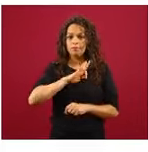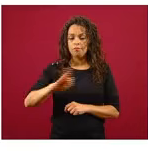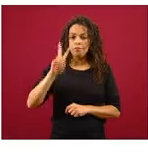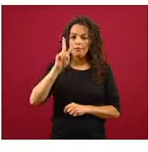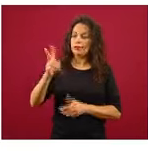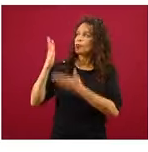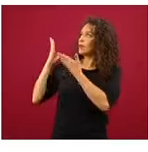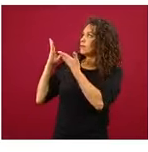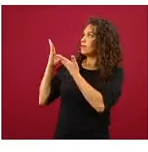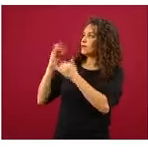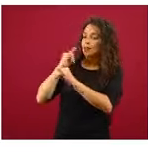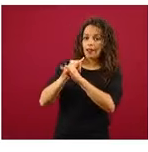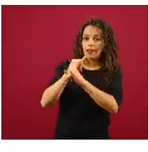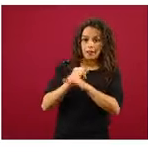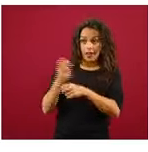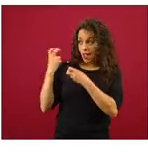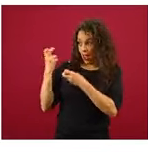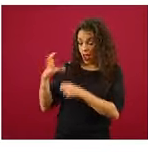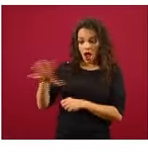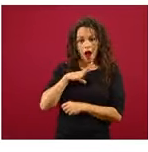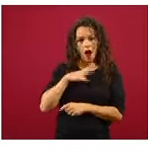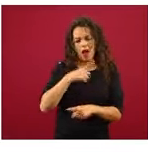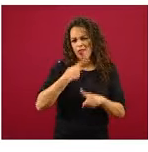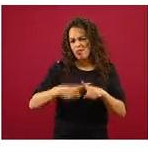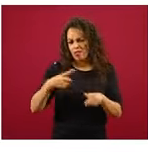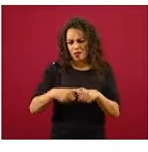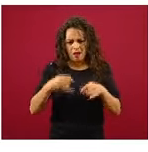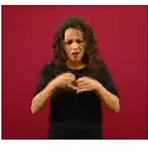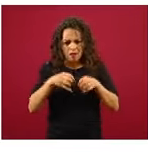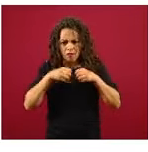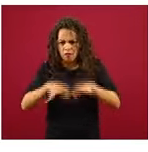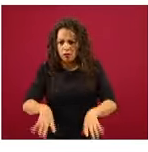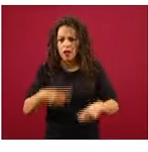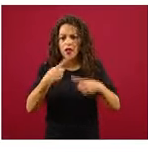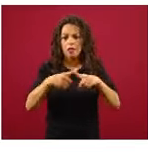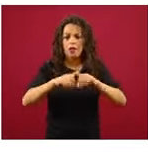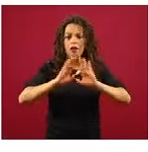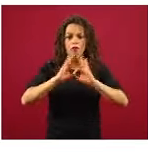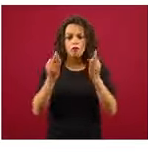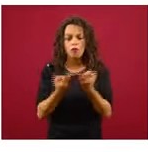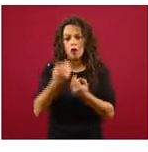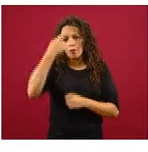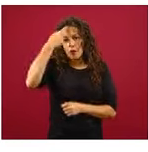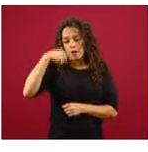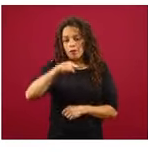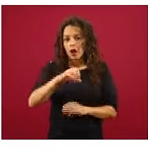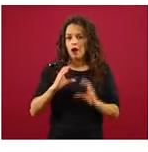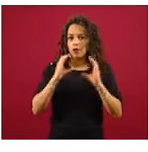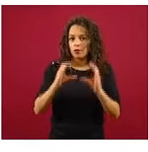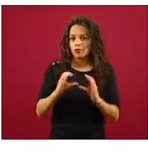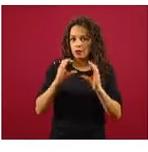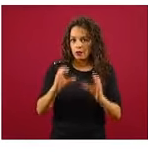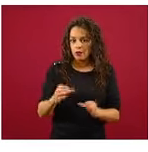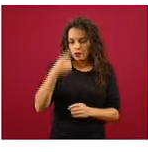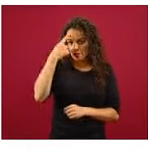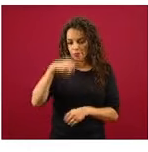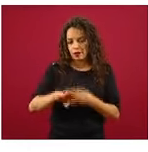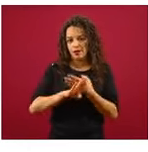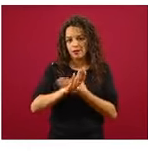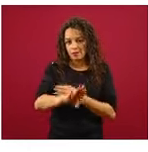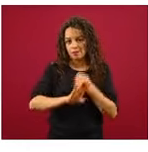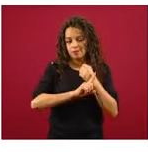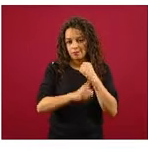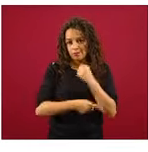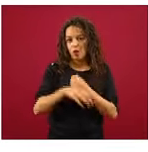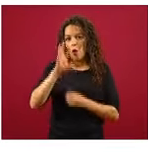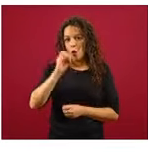tenemos desplegada fichas informativas sobre los diferentes métodos anticonceptivos que están disponibles en todo nuestro